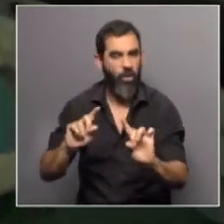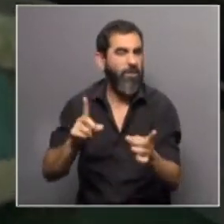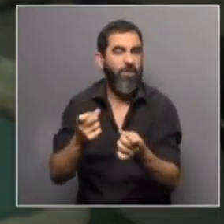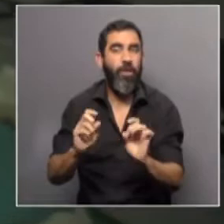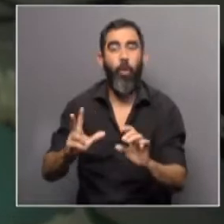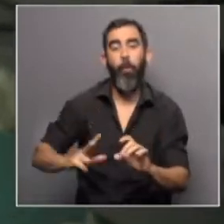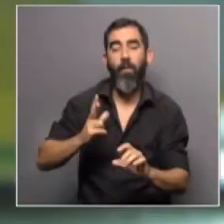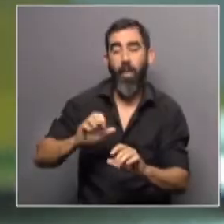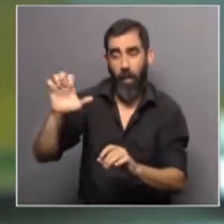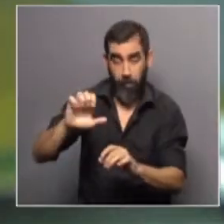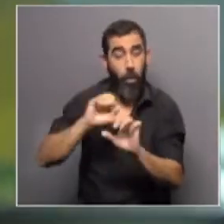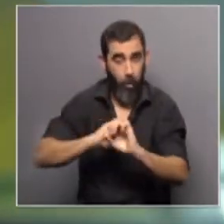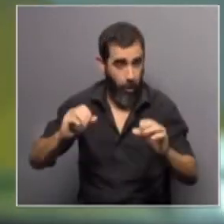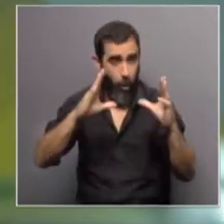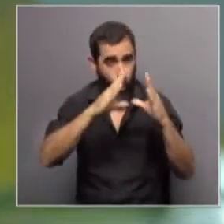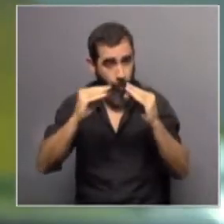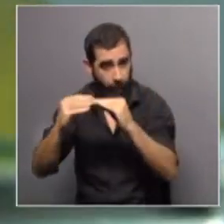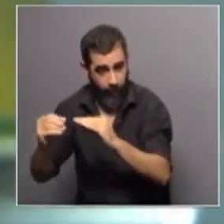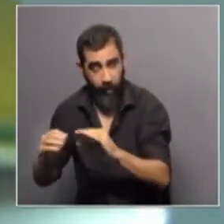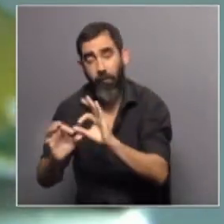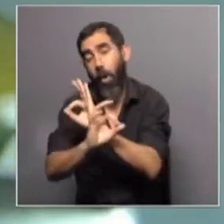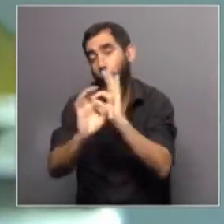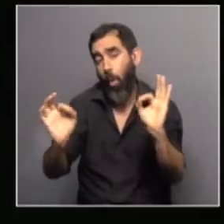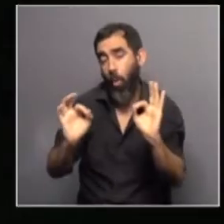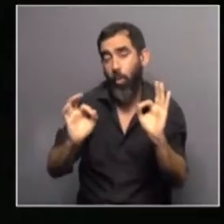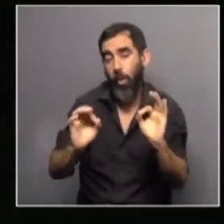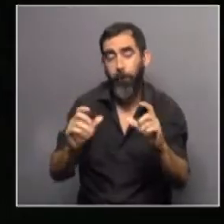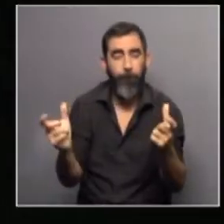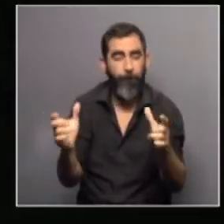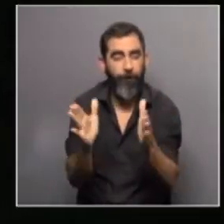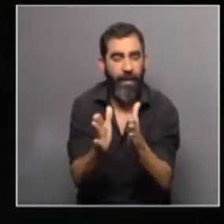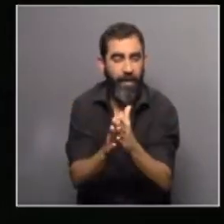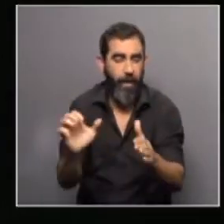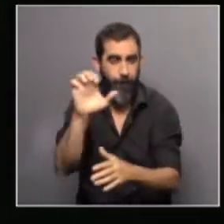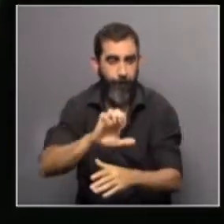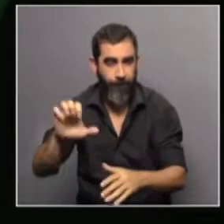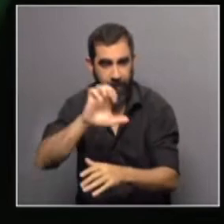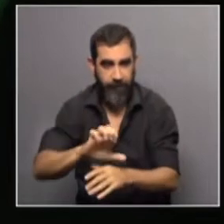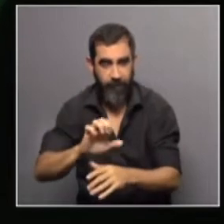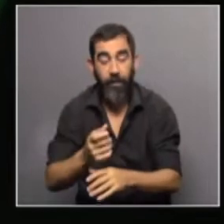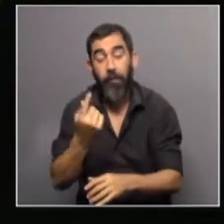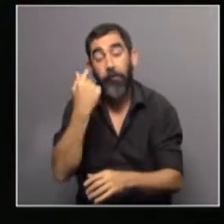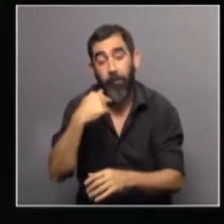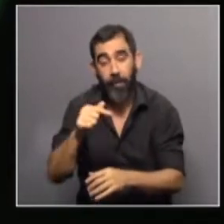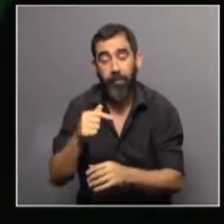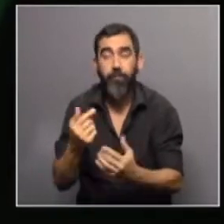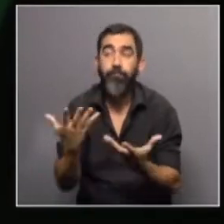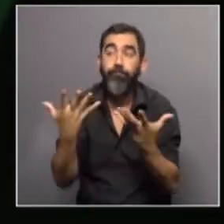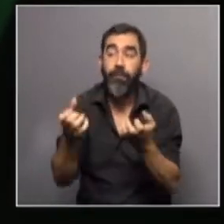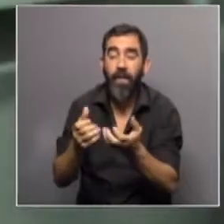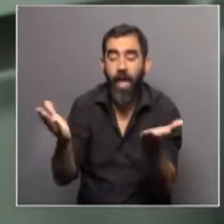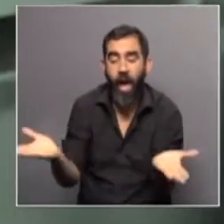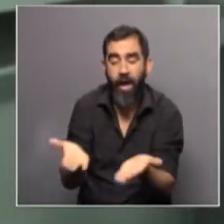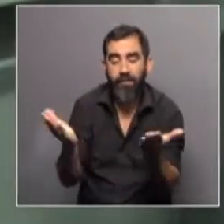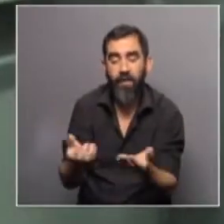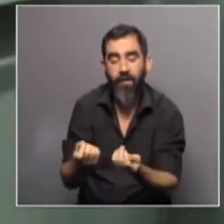privada, puede ser una cooperativa o puede ser una pequeña empresa, pero es tratar de generar,